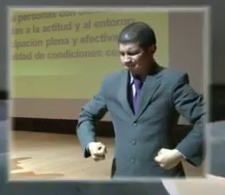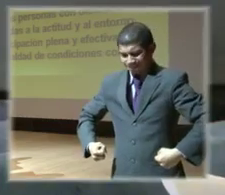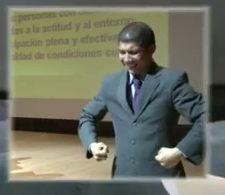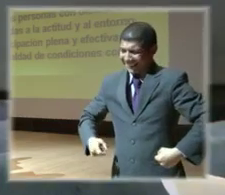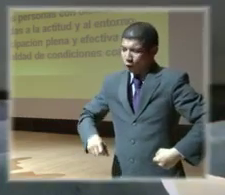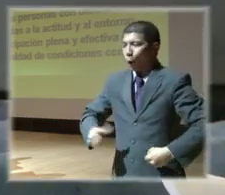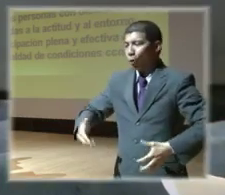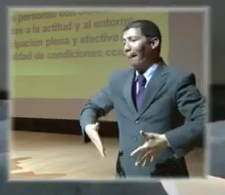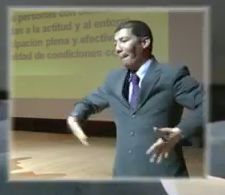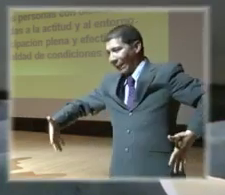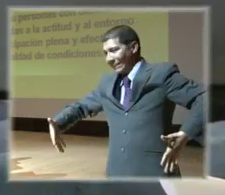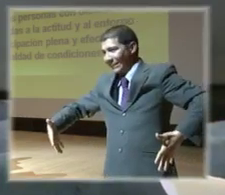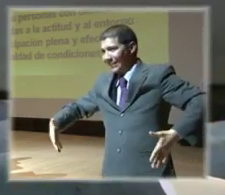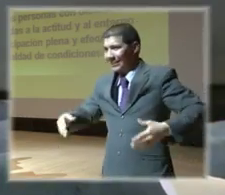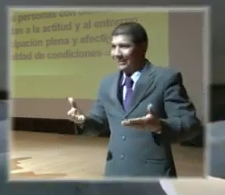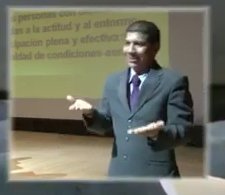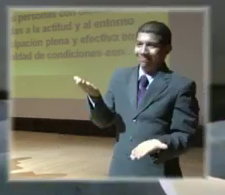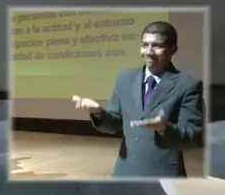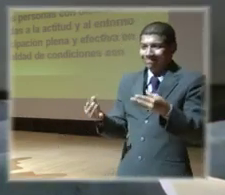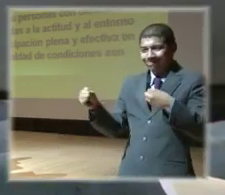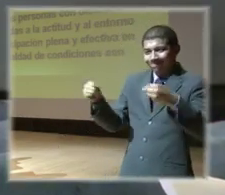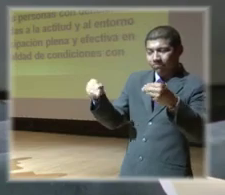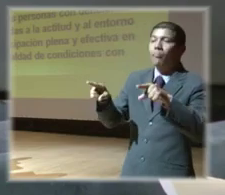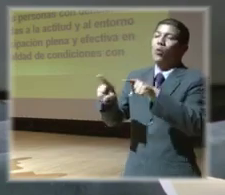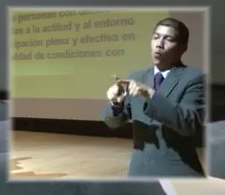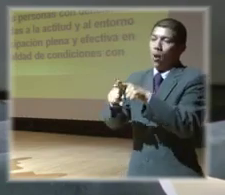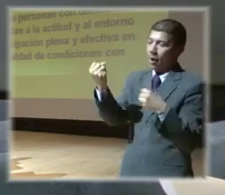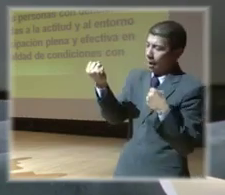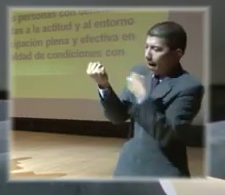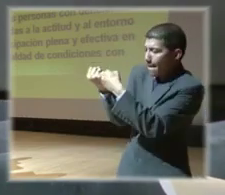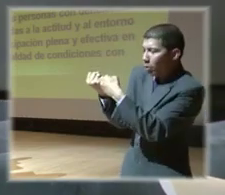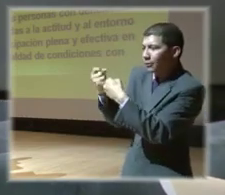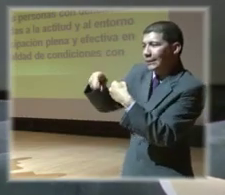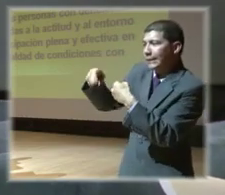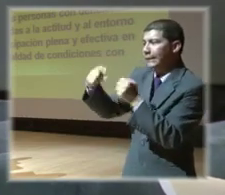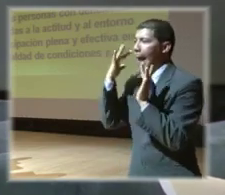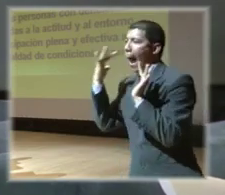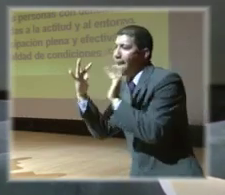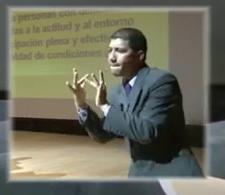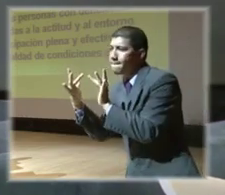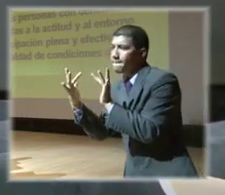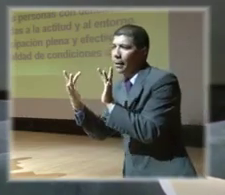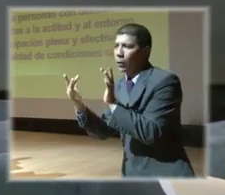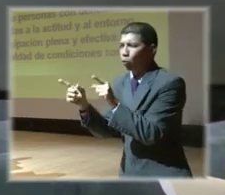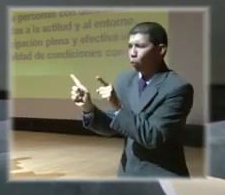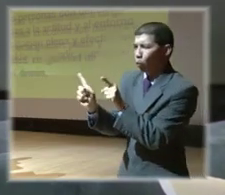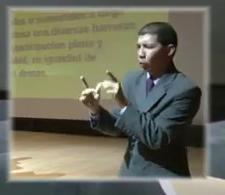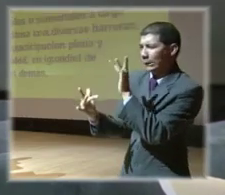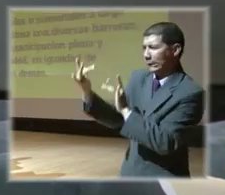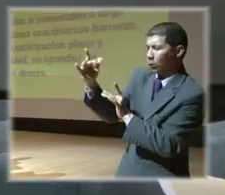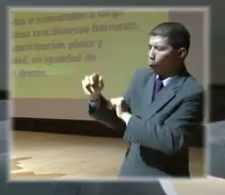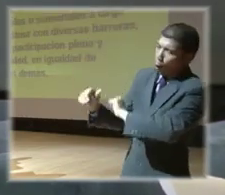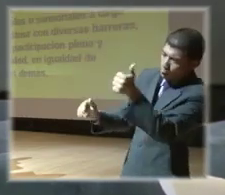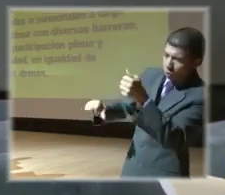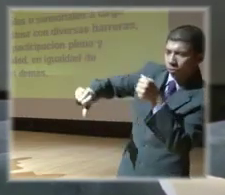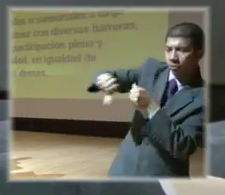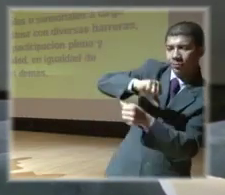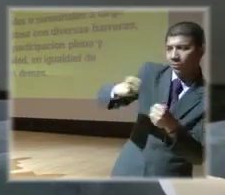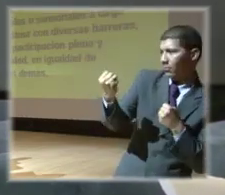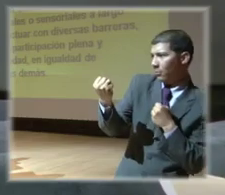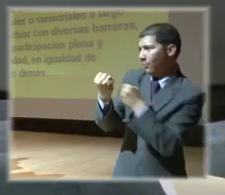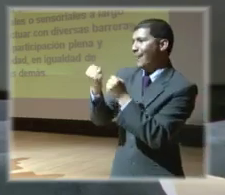Y lo que hace el apoyo también es marcar que la toma de decisiones es un proceso. Mario, me